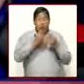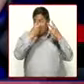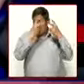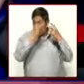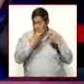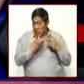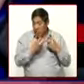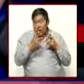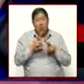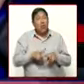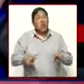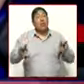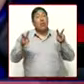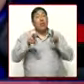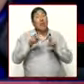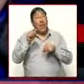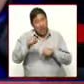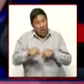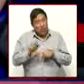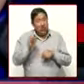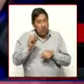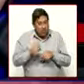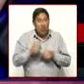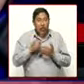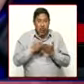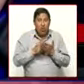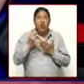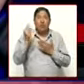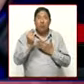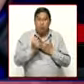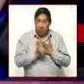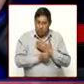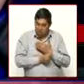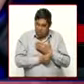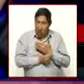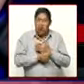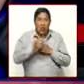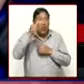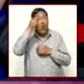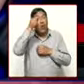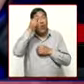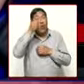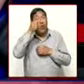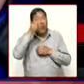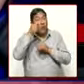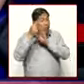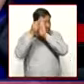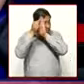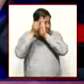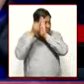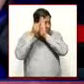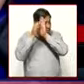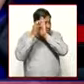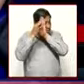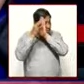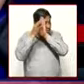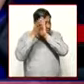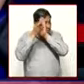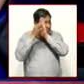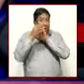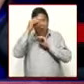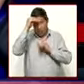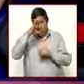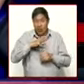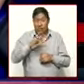revisión, una nueva valoración y ahí se va a programar la cirugía del otro ojito. Así es que paciencia a don